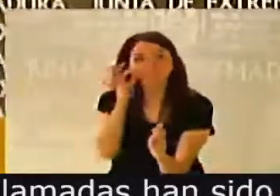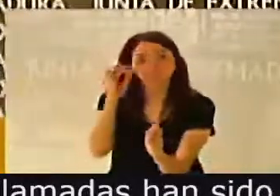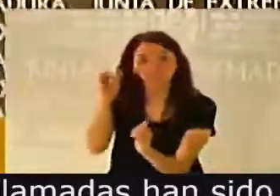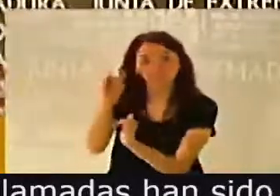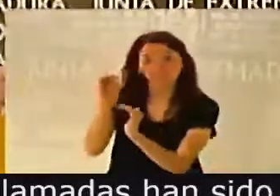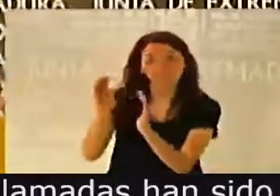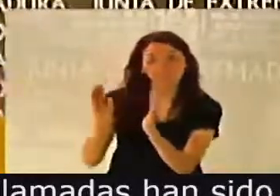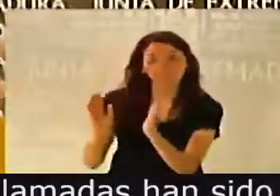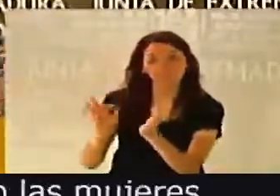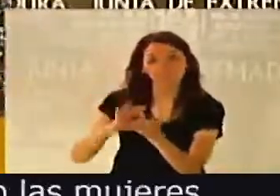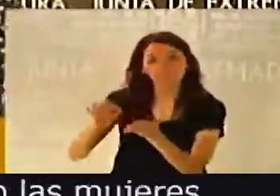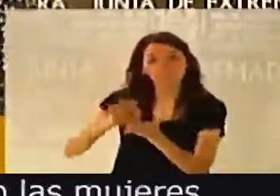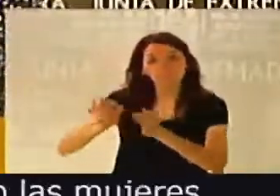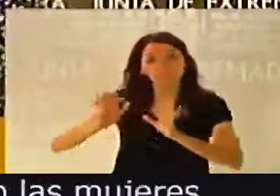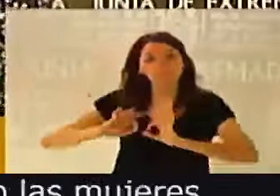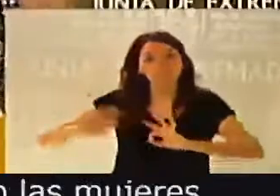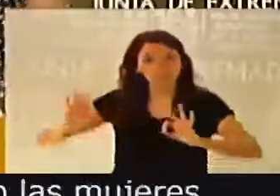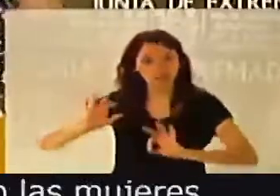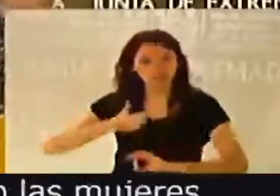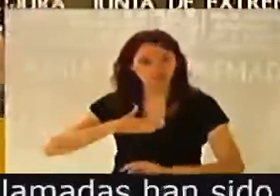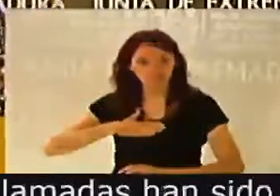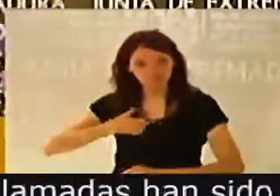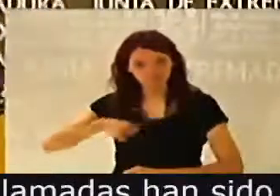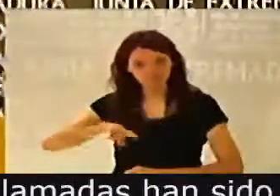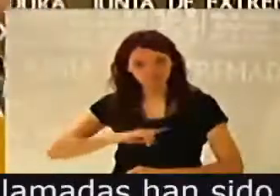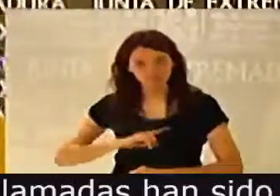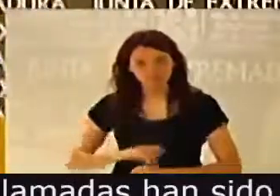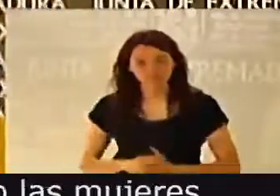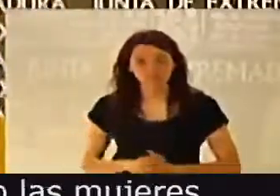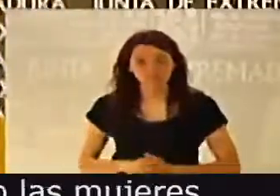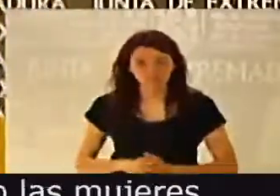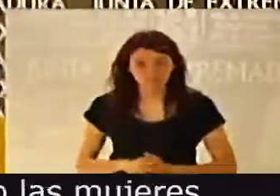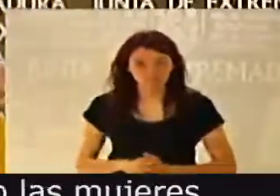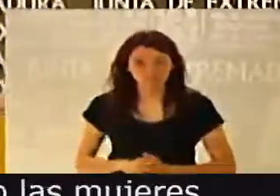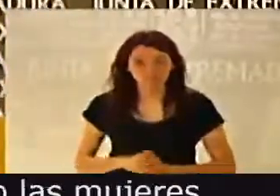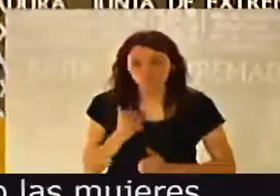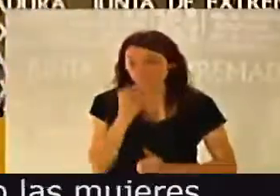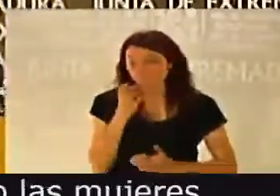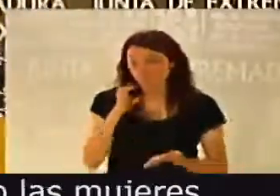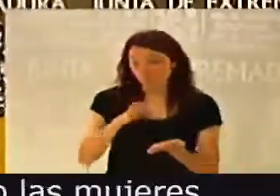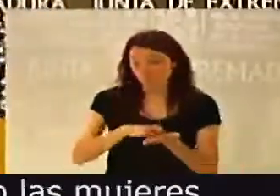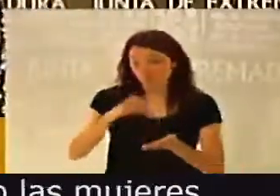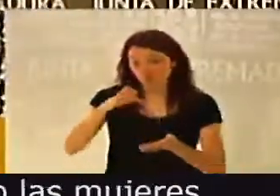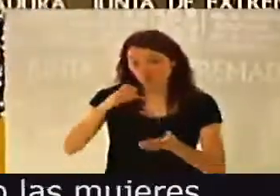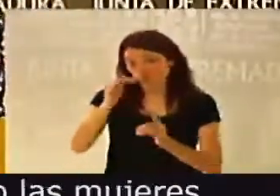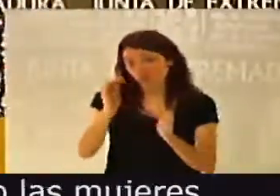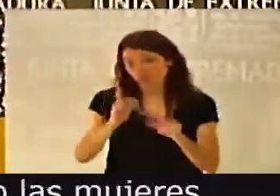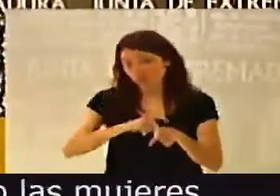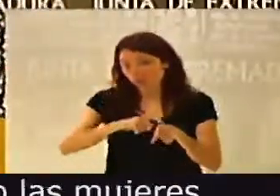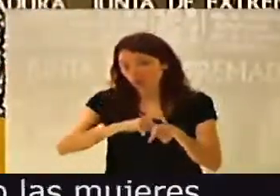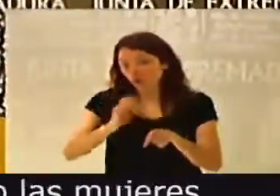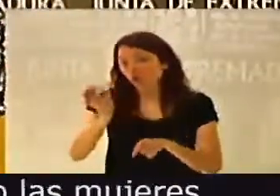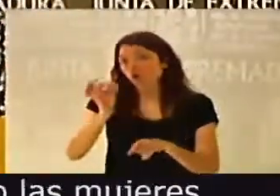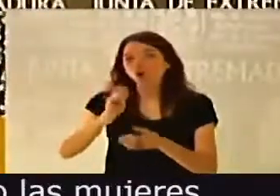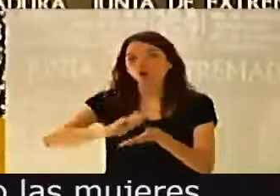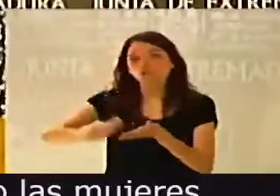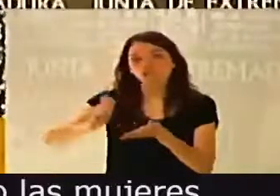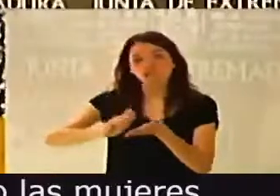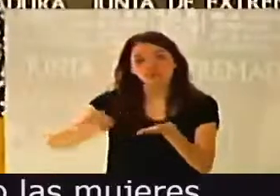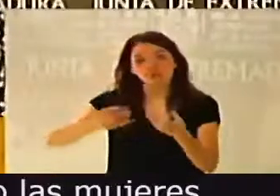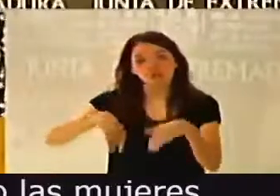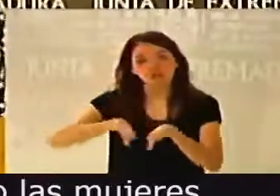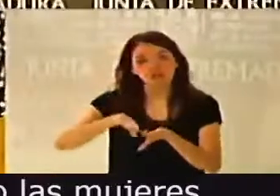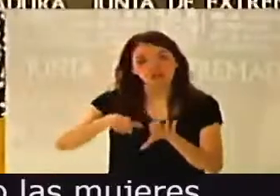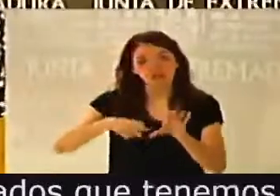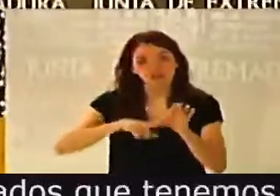de los servicios especializados que tenemos. Léase puntos de atención psicológica y oficinas de igualdad en Extremadura, que,